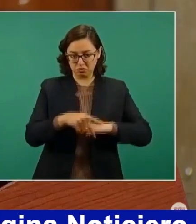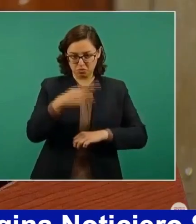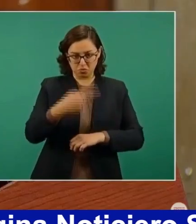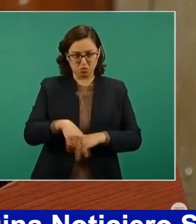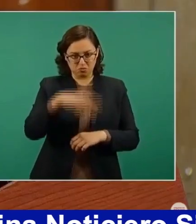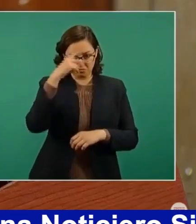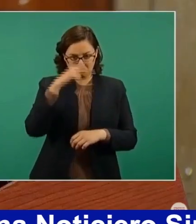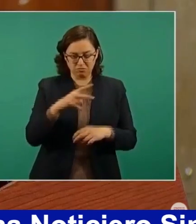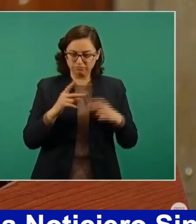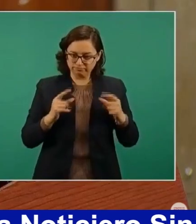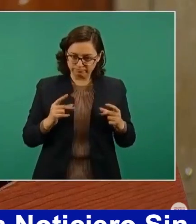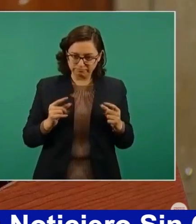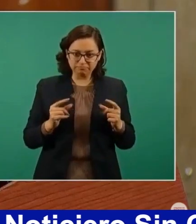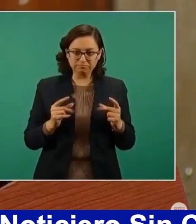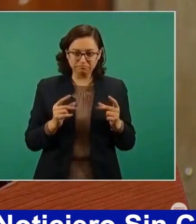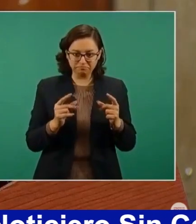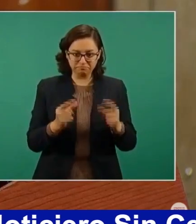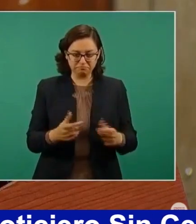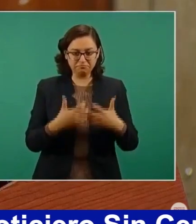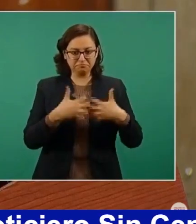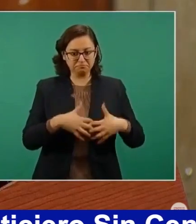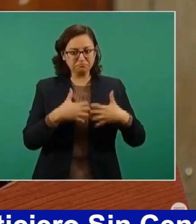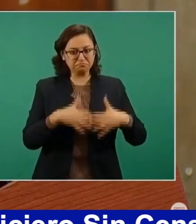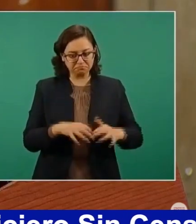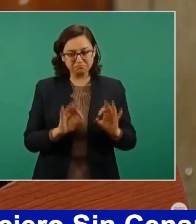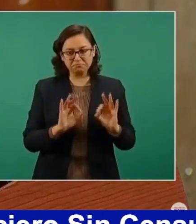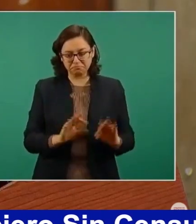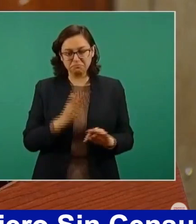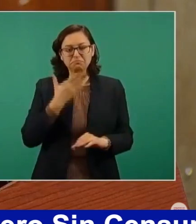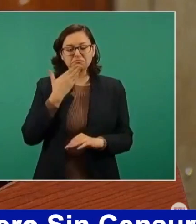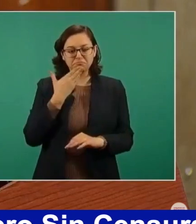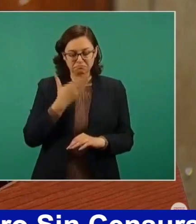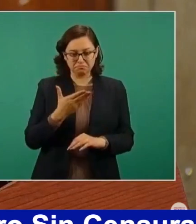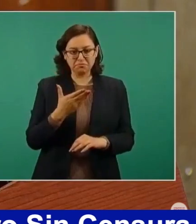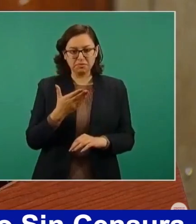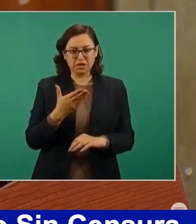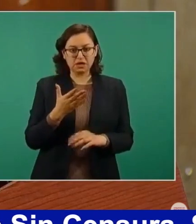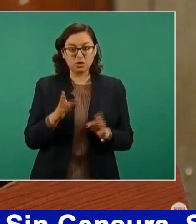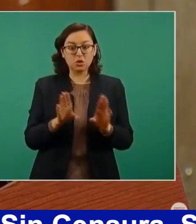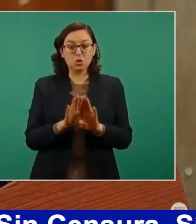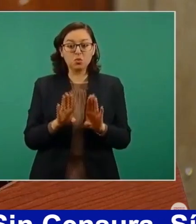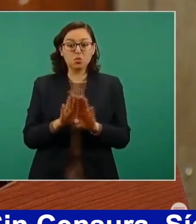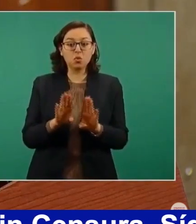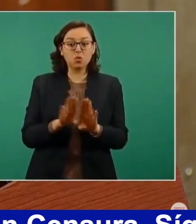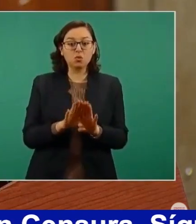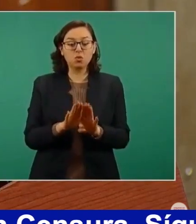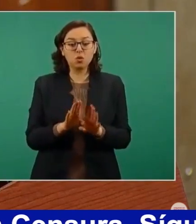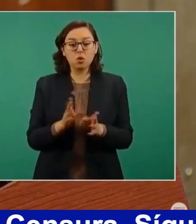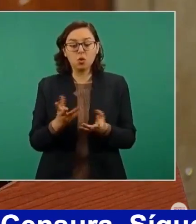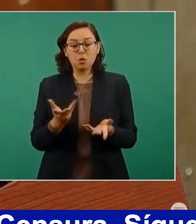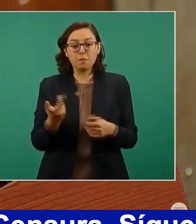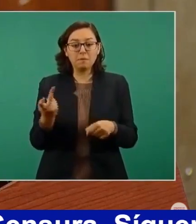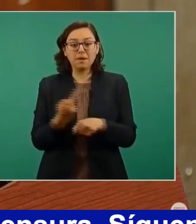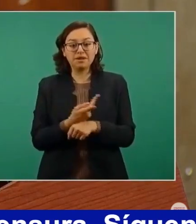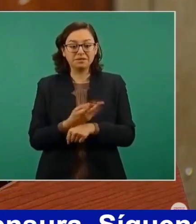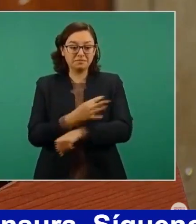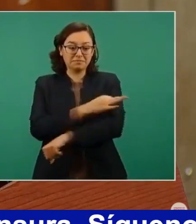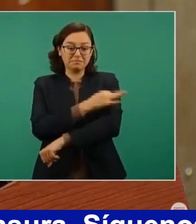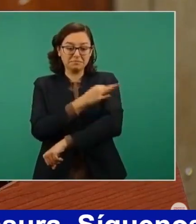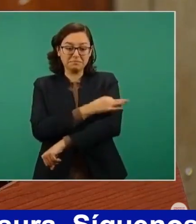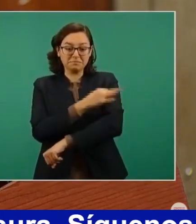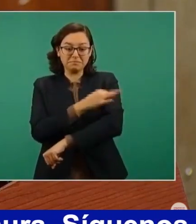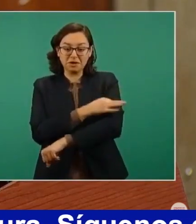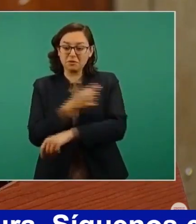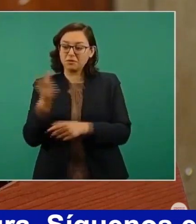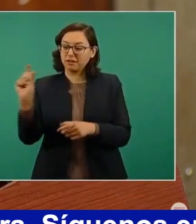esa certeza de estar haciendo el manejo del principio activo, que no es solo meter en frasquitos, sino hacer una serie